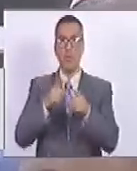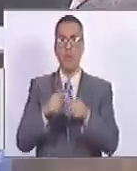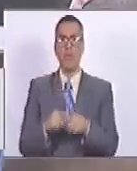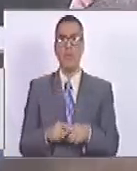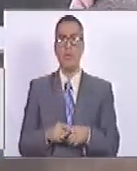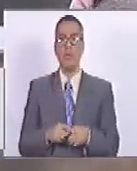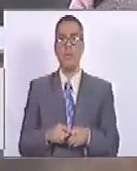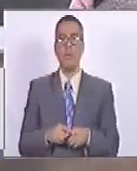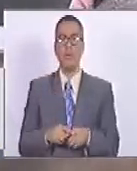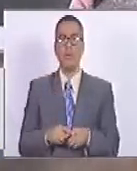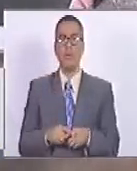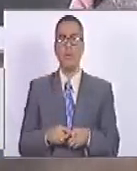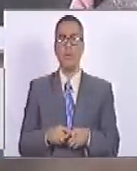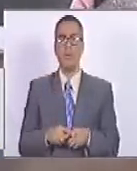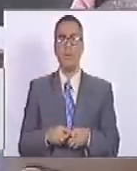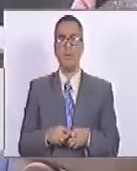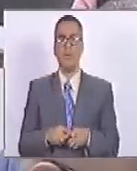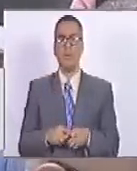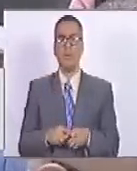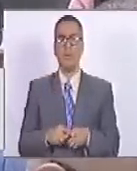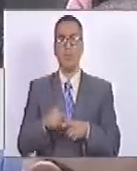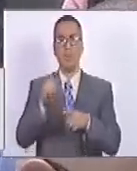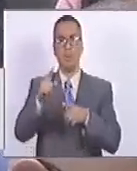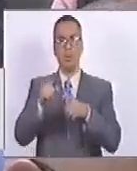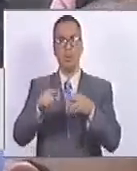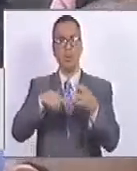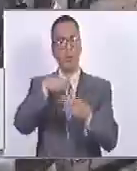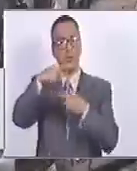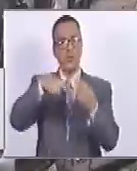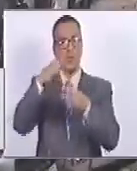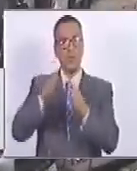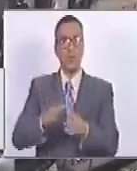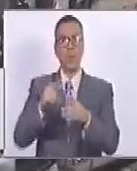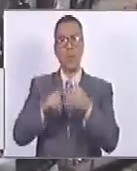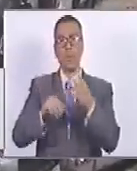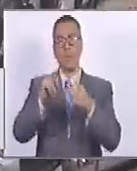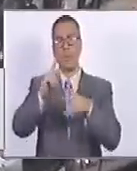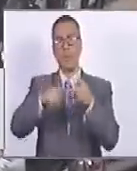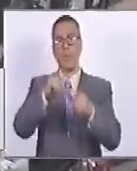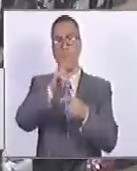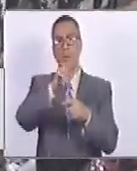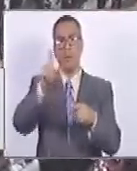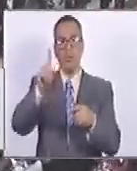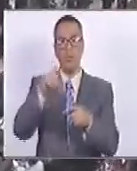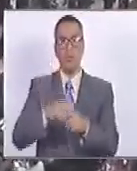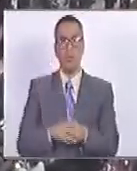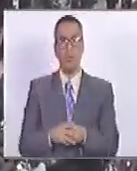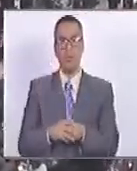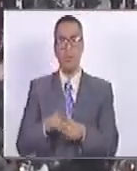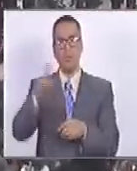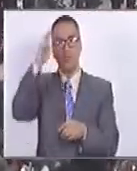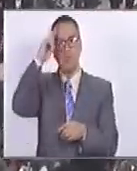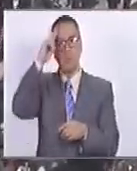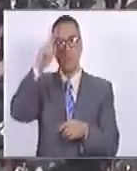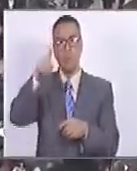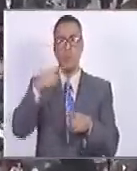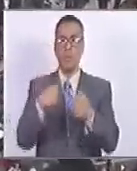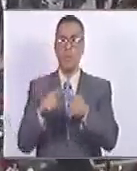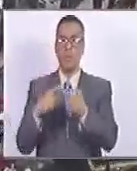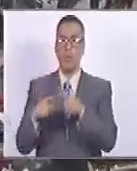que lo más revolucionario que hay en el siglo XXI es el respeto a la